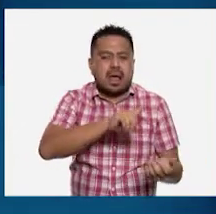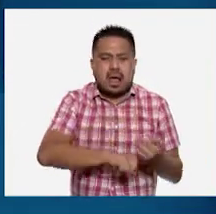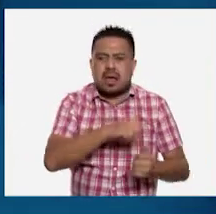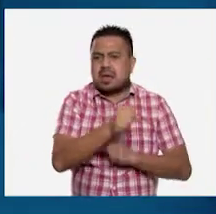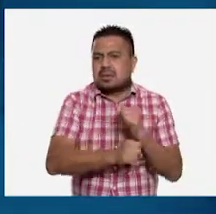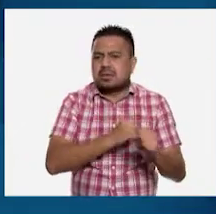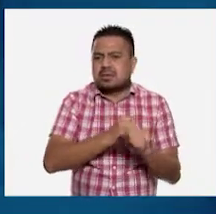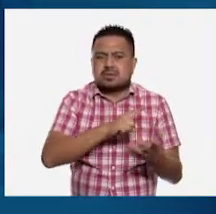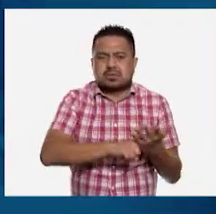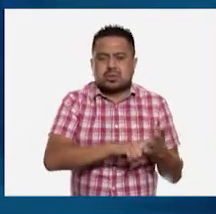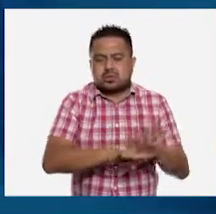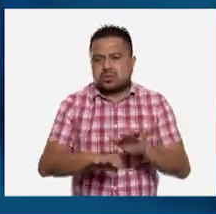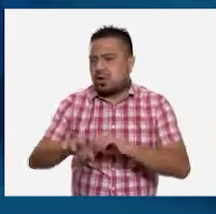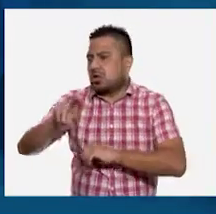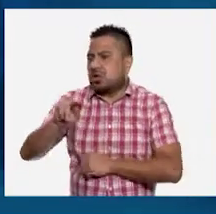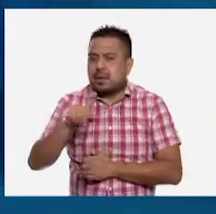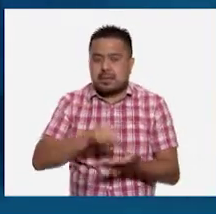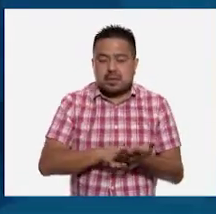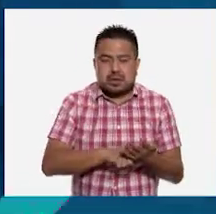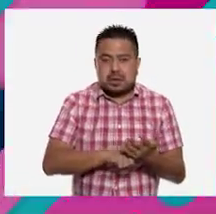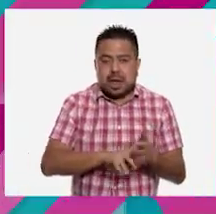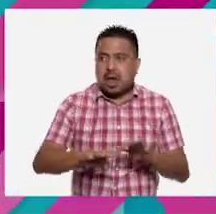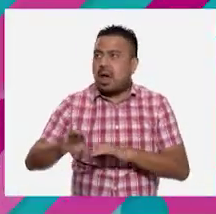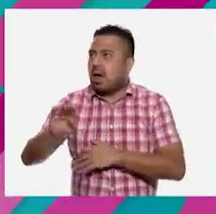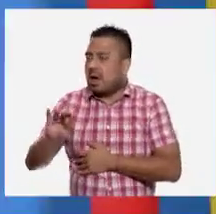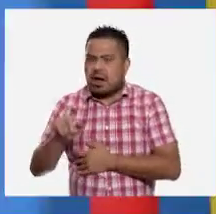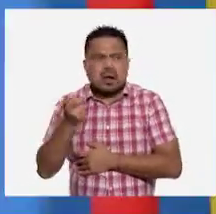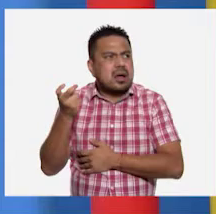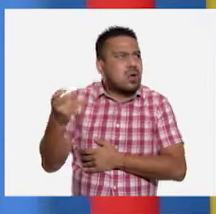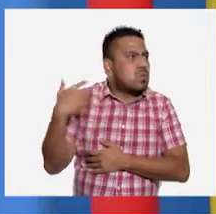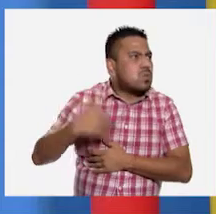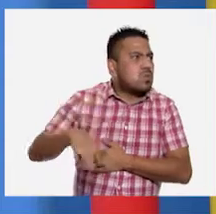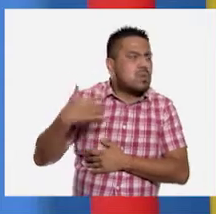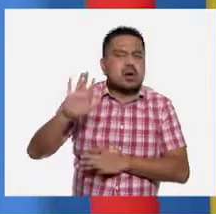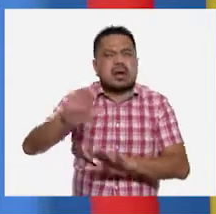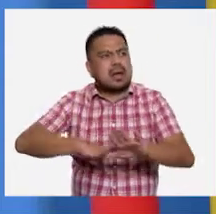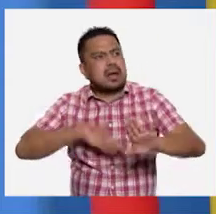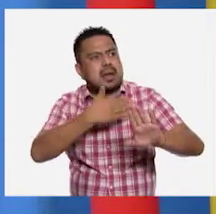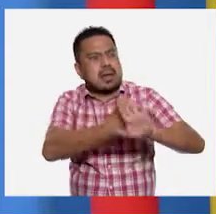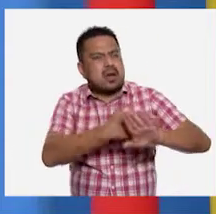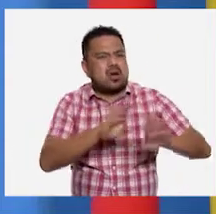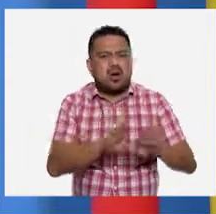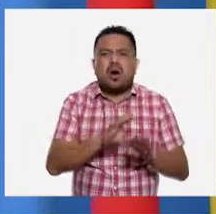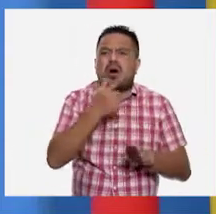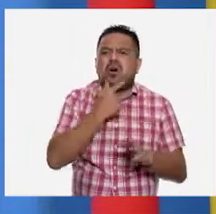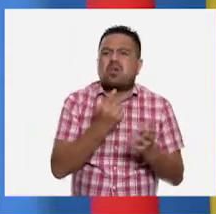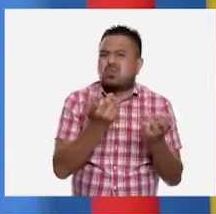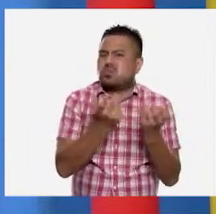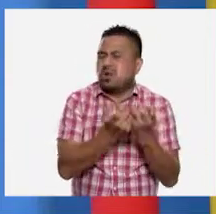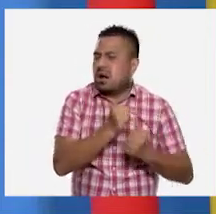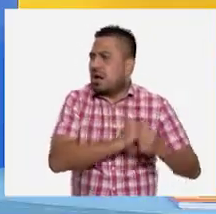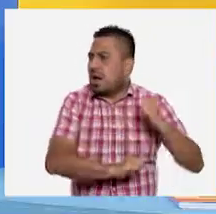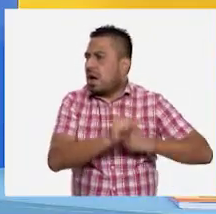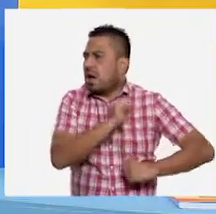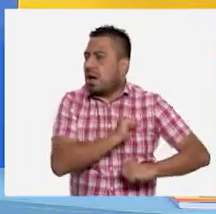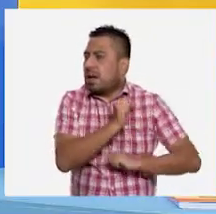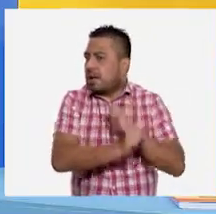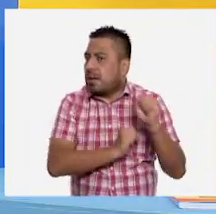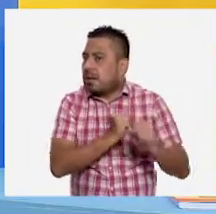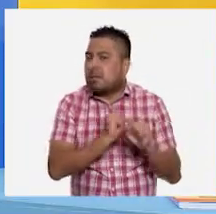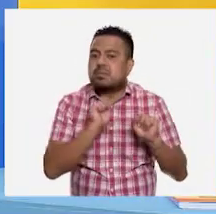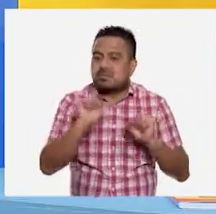años 70 y 80. Entonces en su obra hace una crítica al pensamiento machista de esa época, ¿cierto? Así